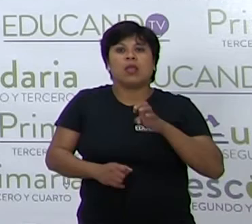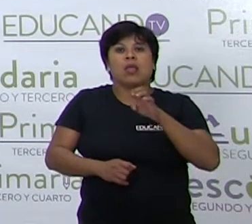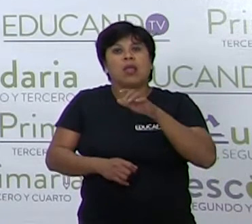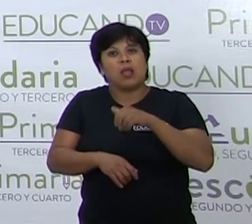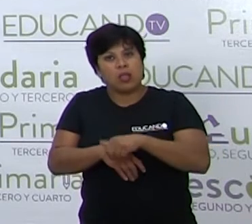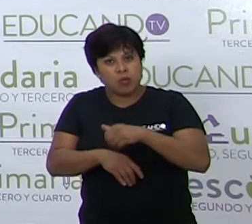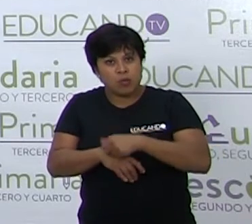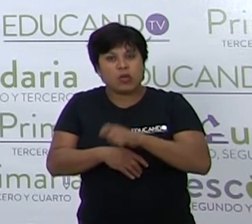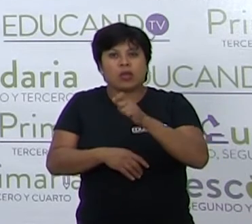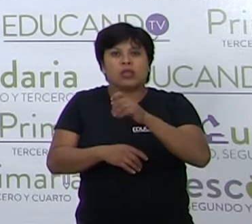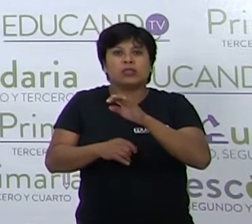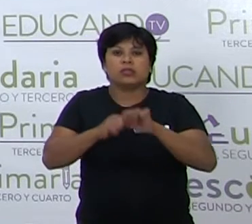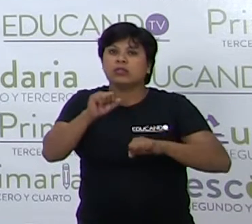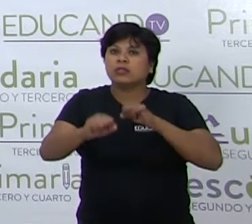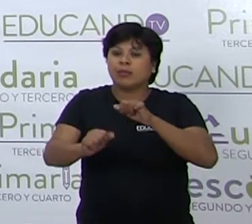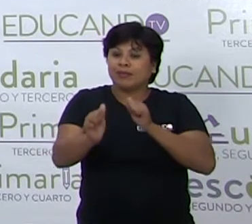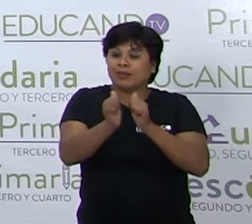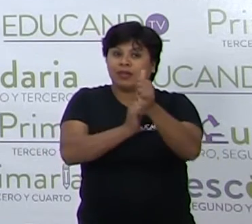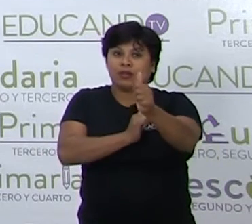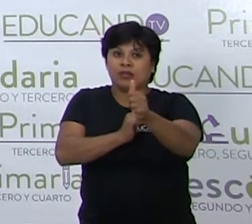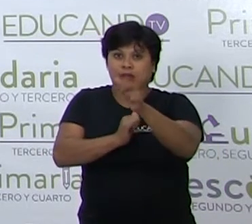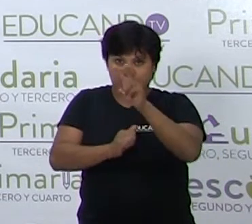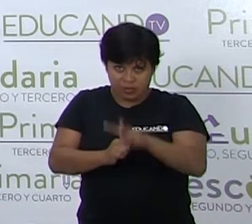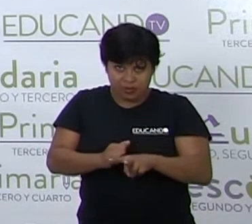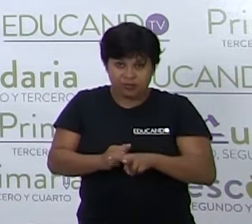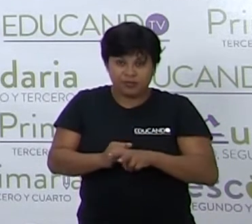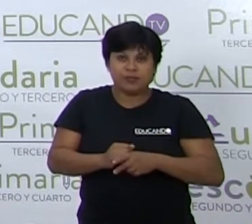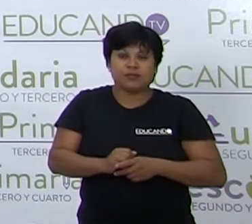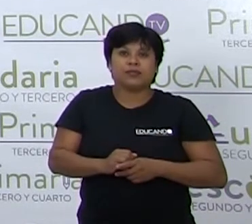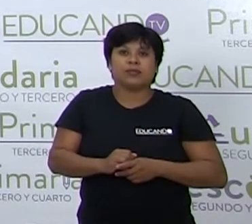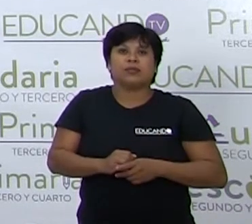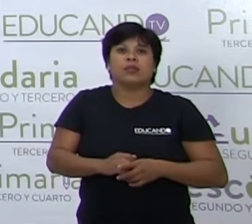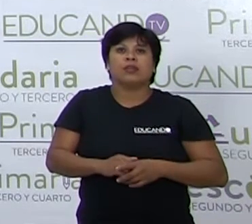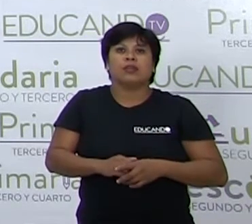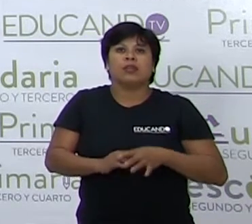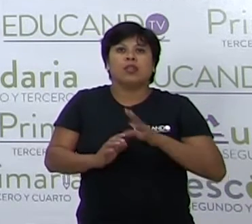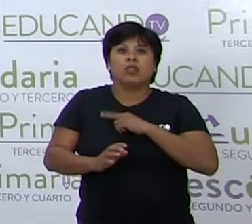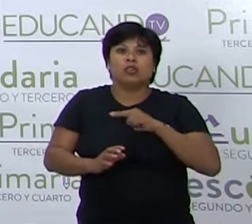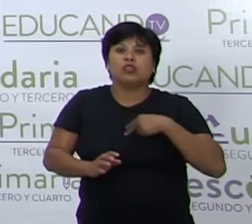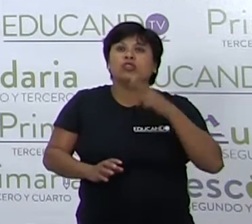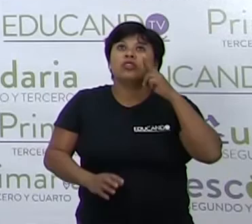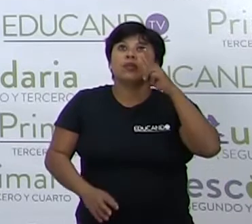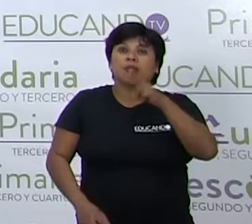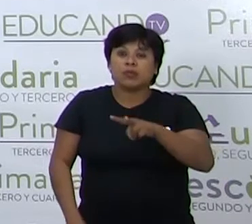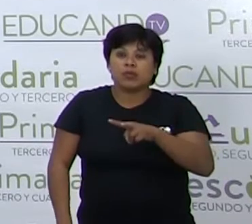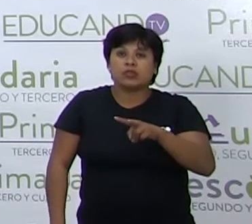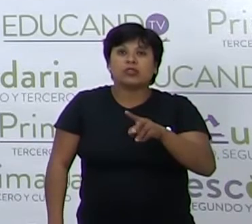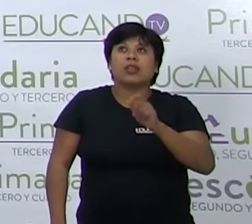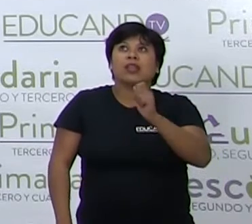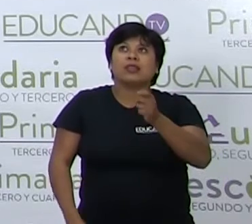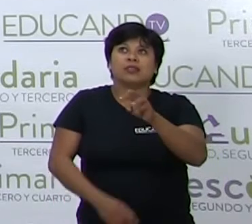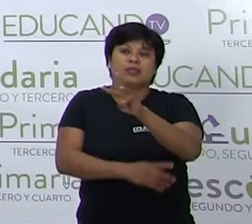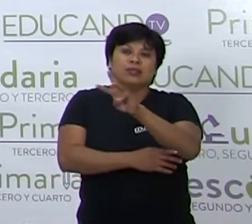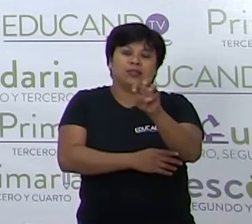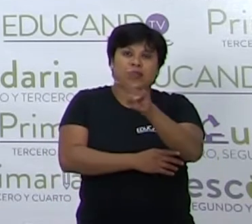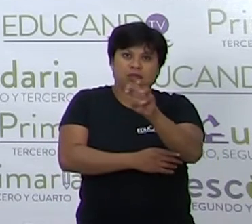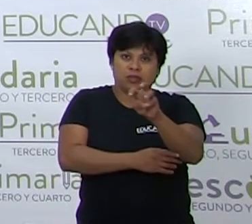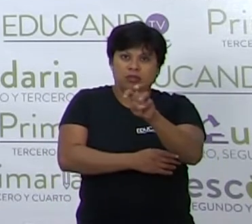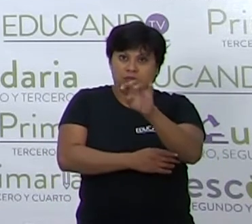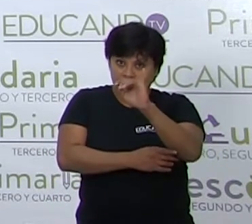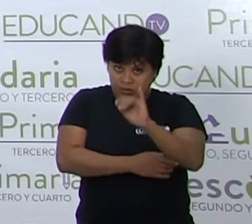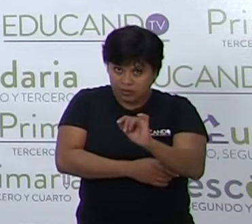número que va recorriendo, ¿verdad? Ya vimos que son 300,